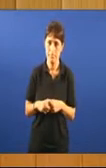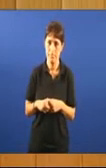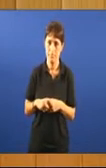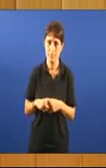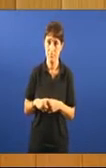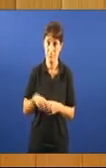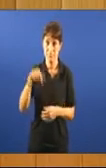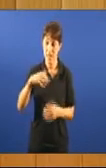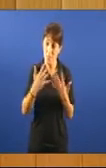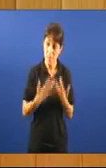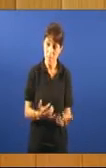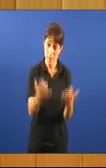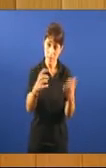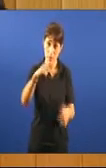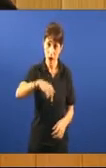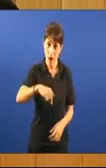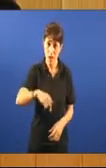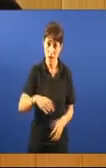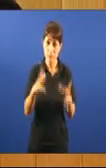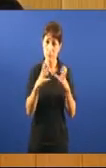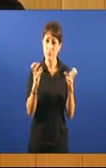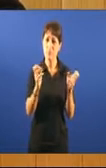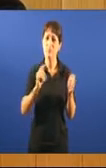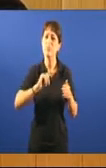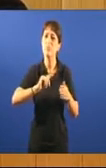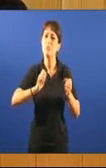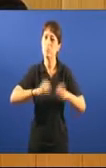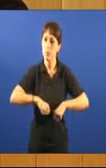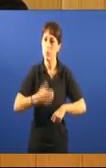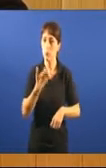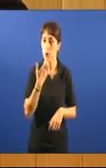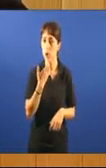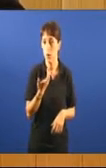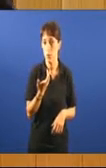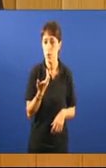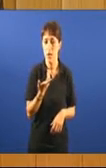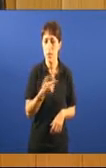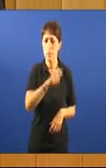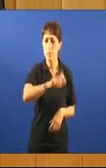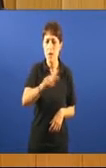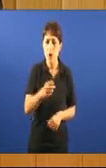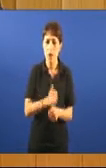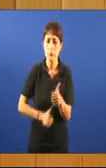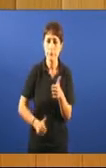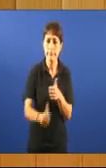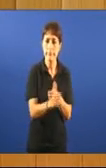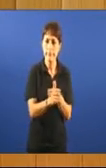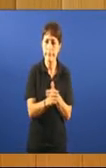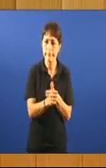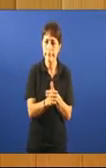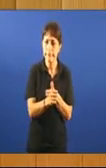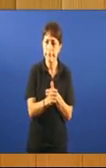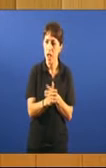Neste Parlamento aprobouse que non houbese unha quita aos estafados das preferentes. E que